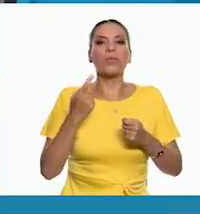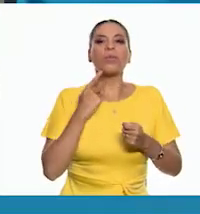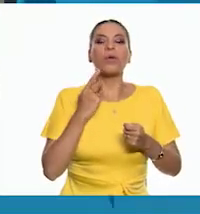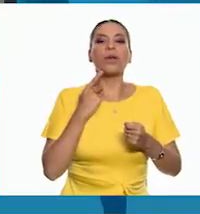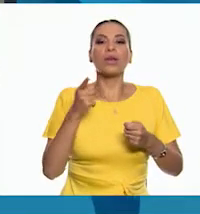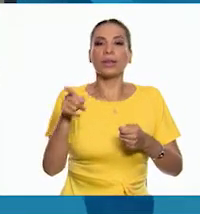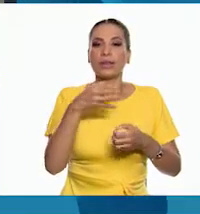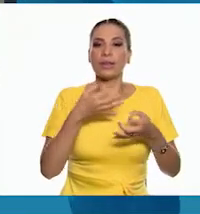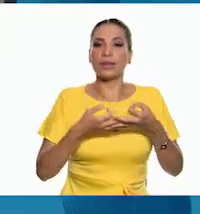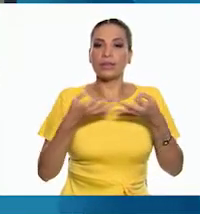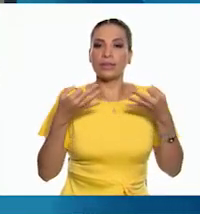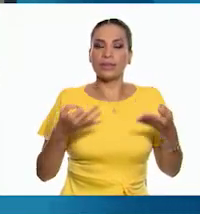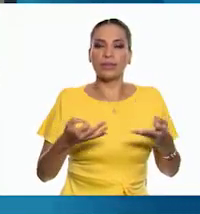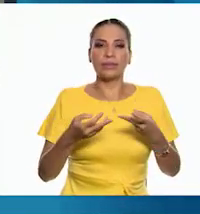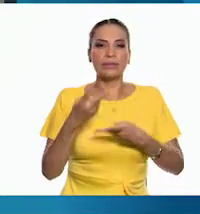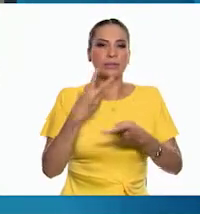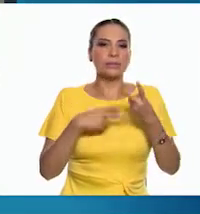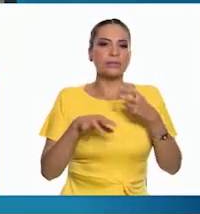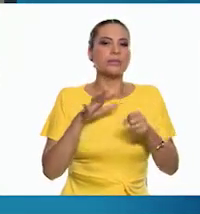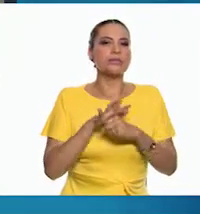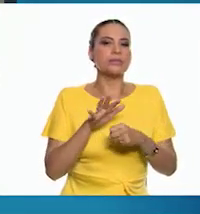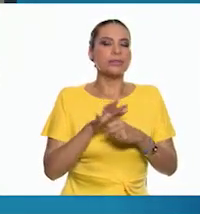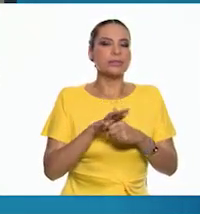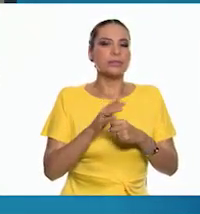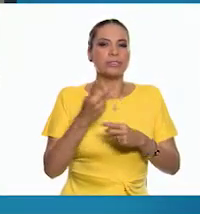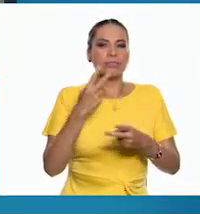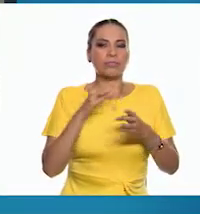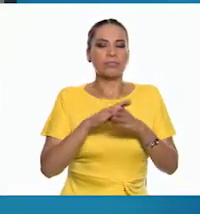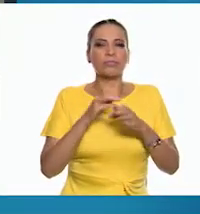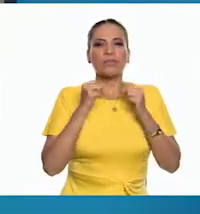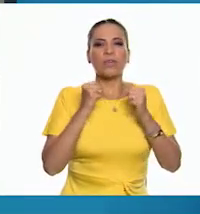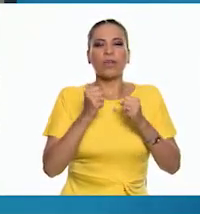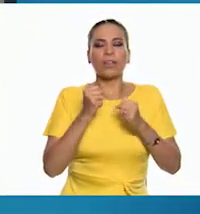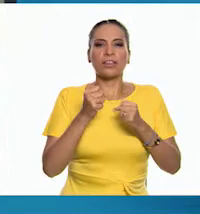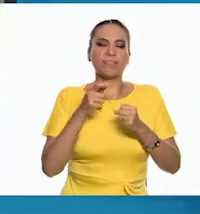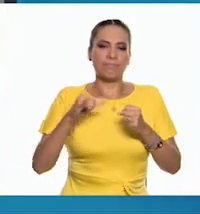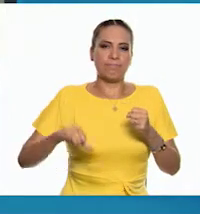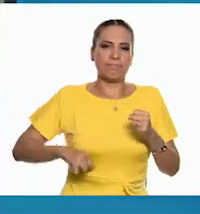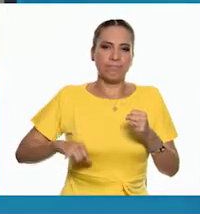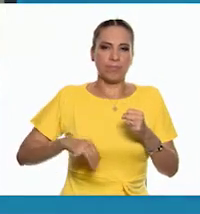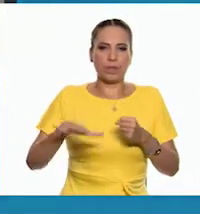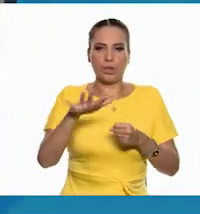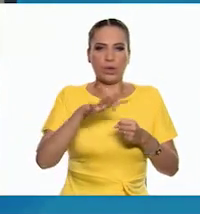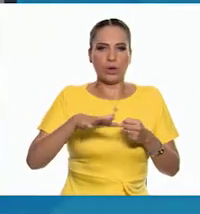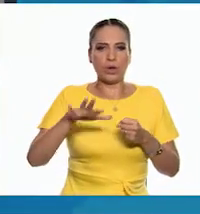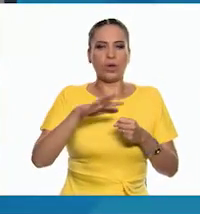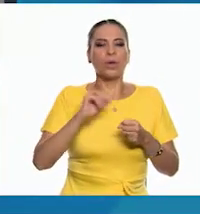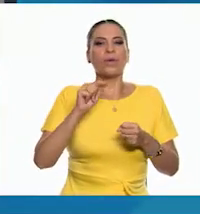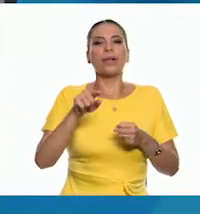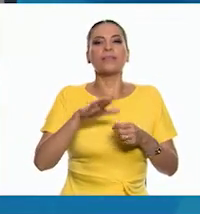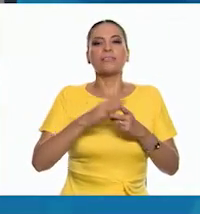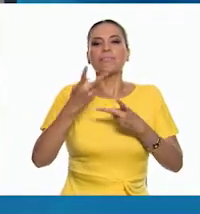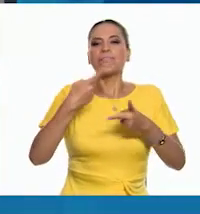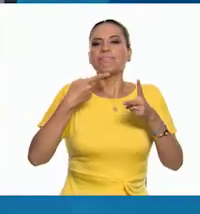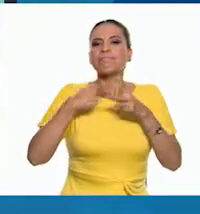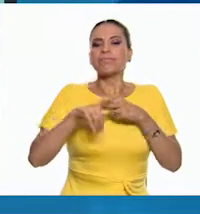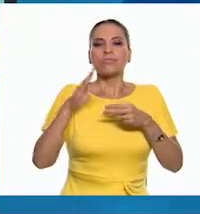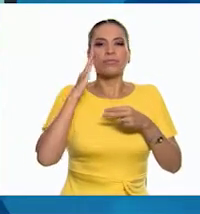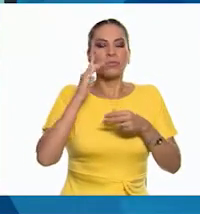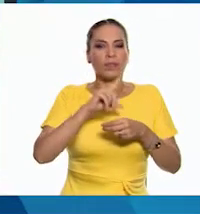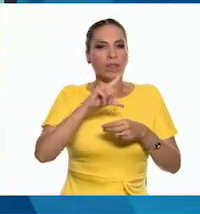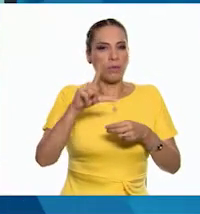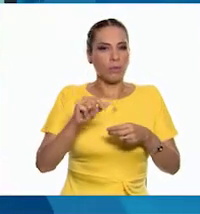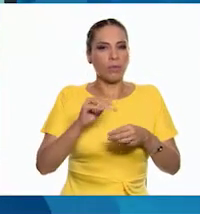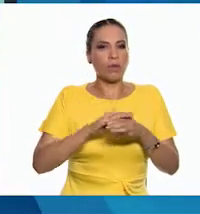del territorio, va a provocar que se enraicen los intereses locales y va a ser el origen de, más